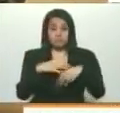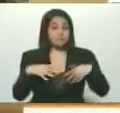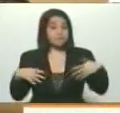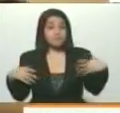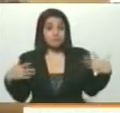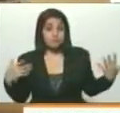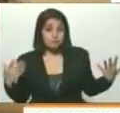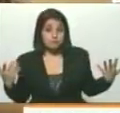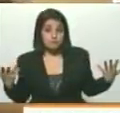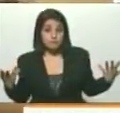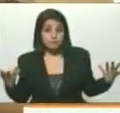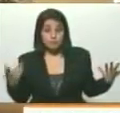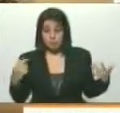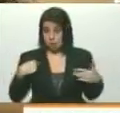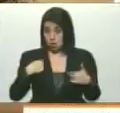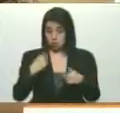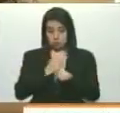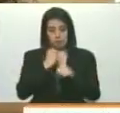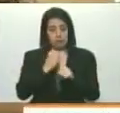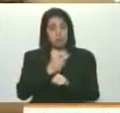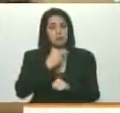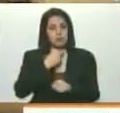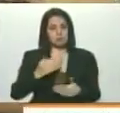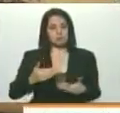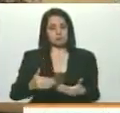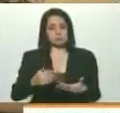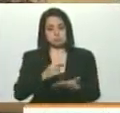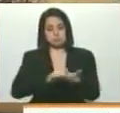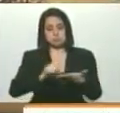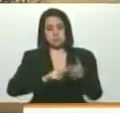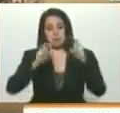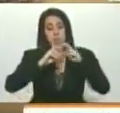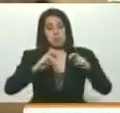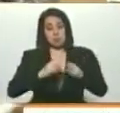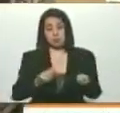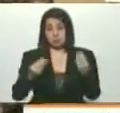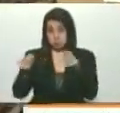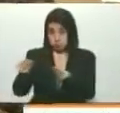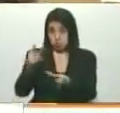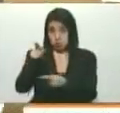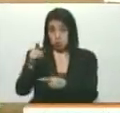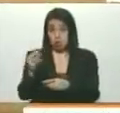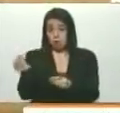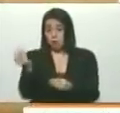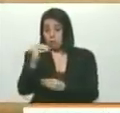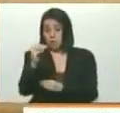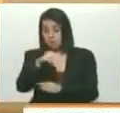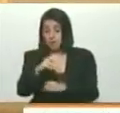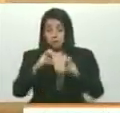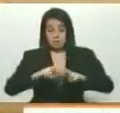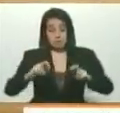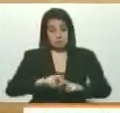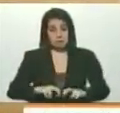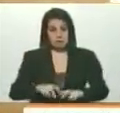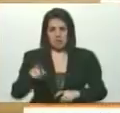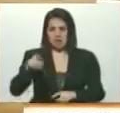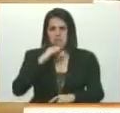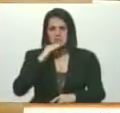yo tengo un trabajo adelantado tal vez te lo pueden tragar con mucho gusto y estoy seguro que este no se ha portado conmigo